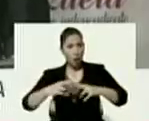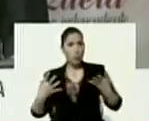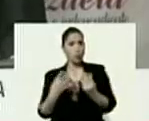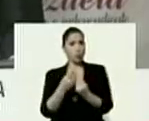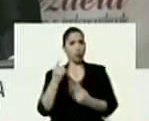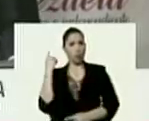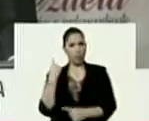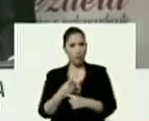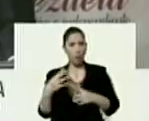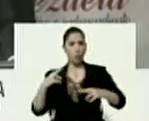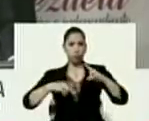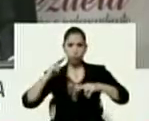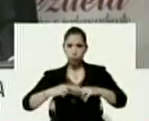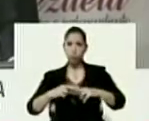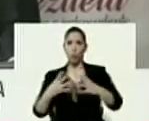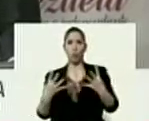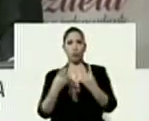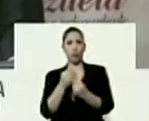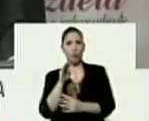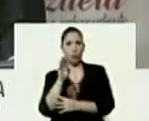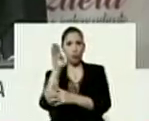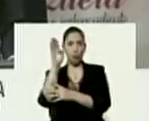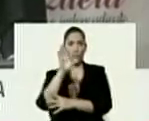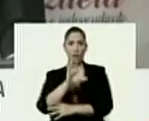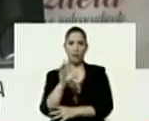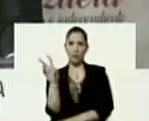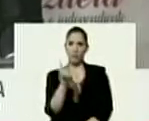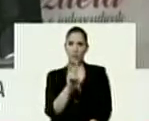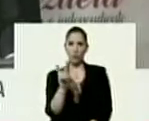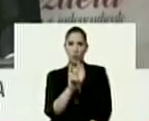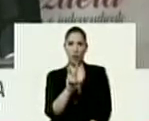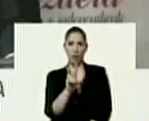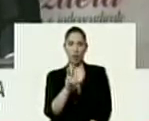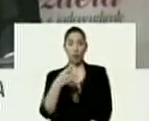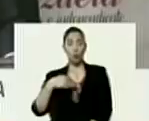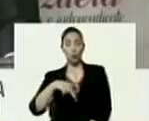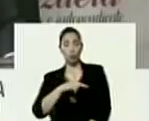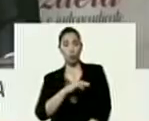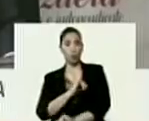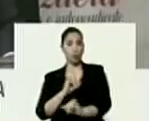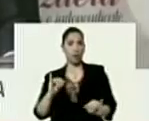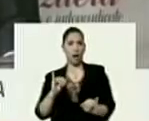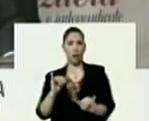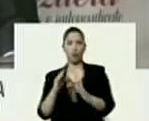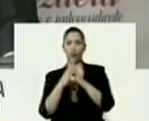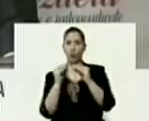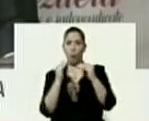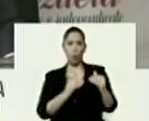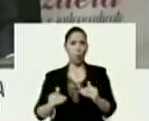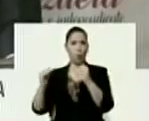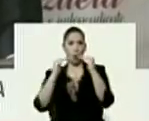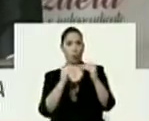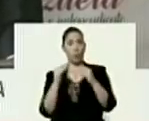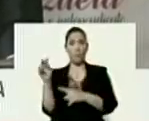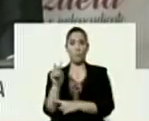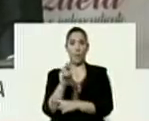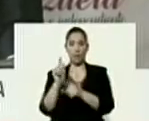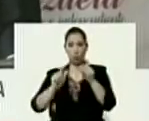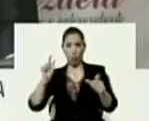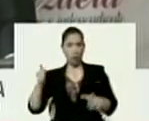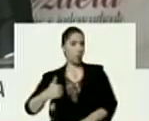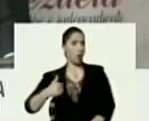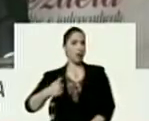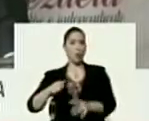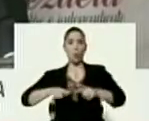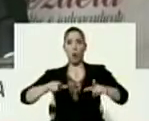Que construyamos juntos el futuro de la patria venezolana. Que nosotros estamos con todas las venezolanas y con todos los venezolanos en cualquier rincón